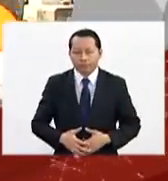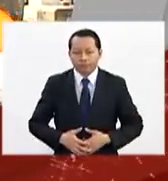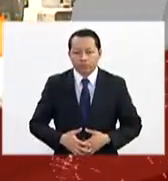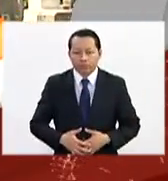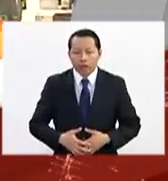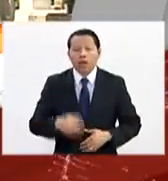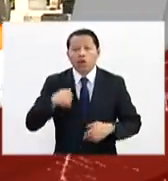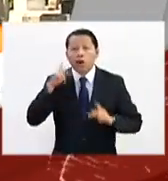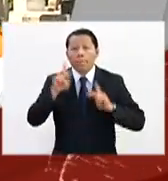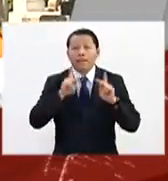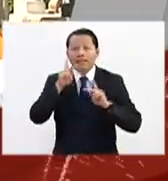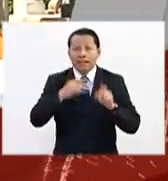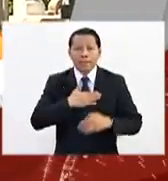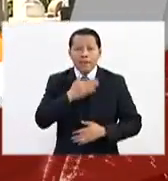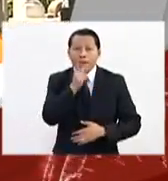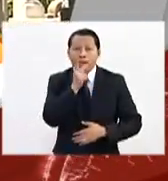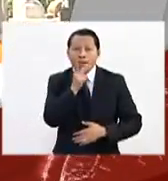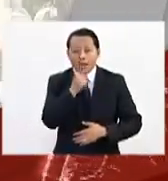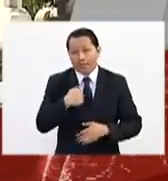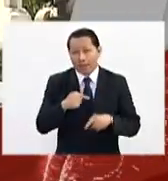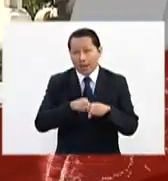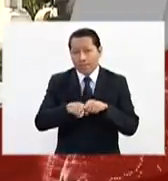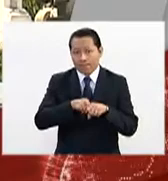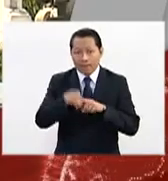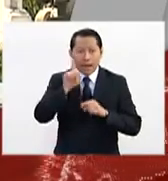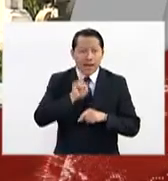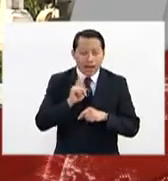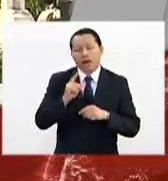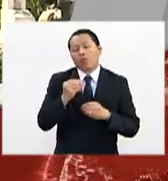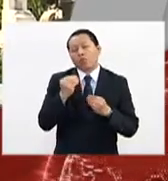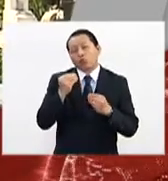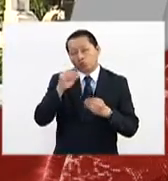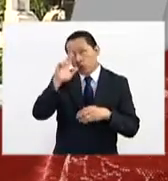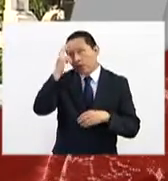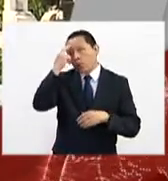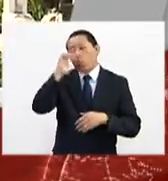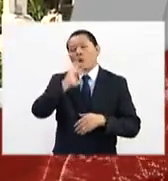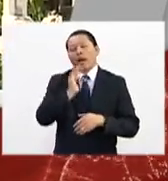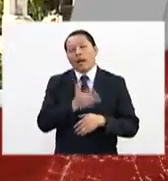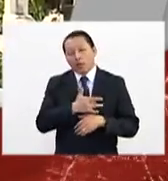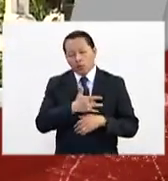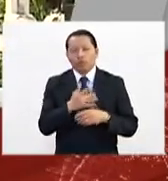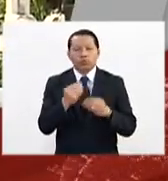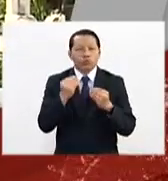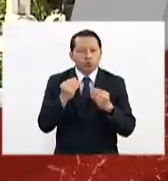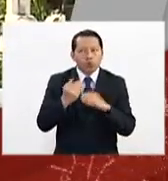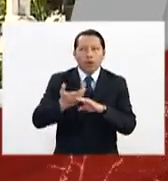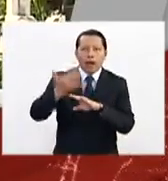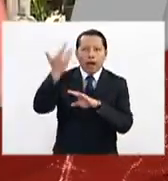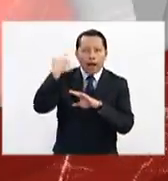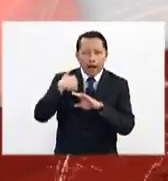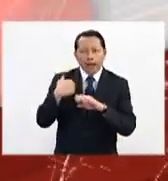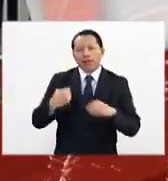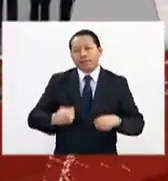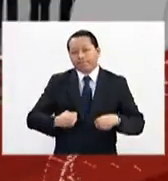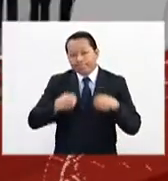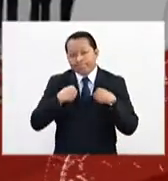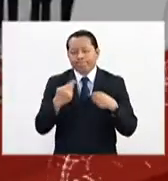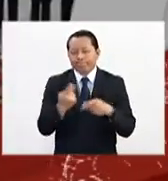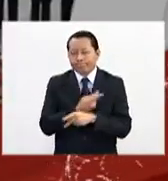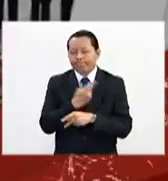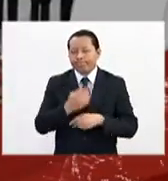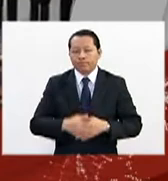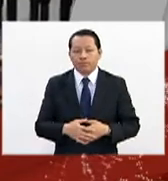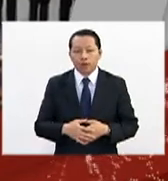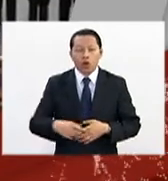Visitar a mi papá y a mi hermana Claudia. Muchos recuerdos, muchas vivencias. El